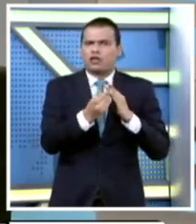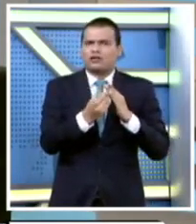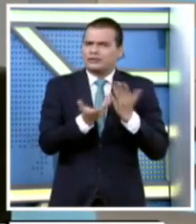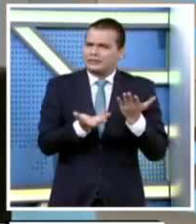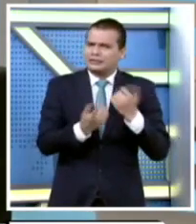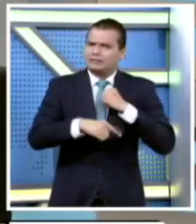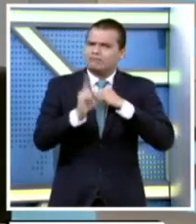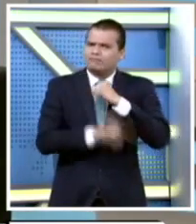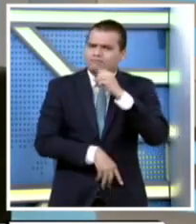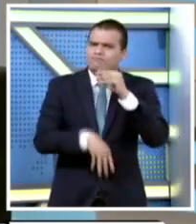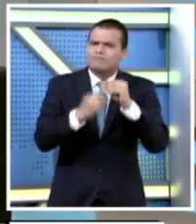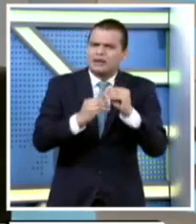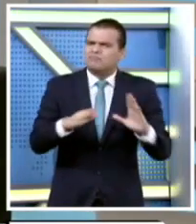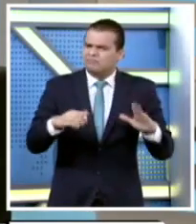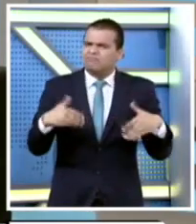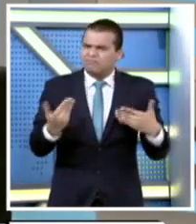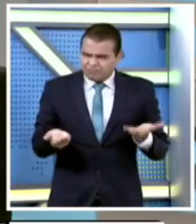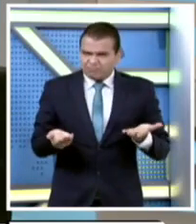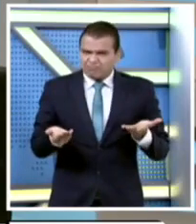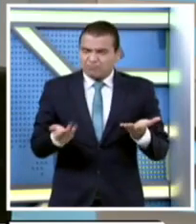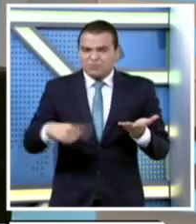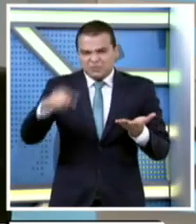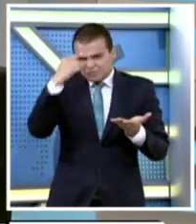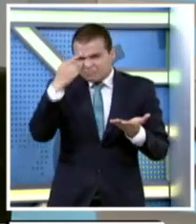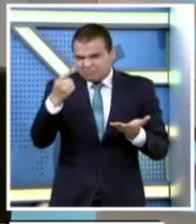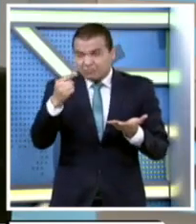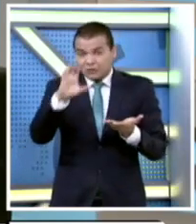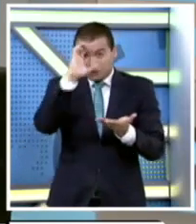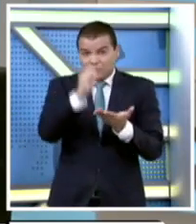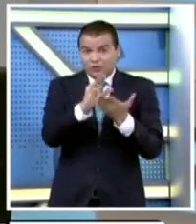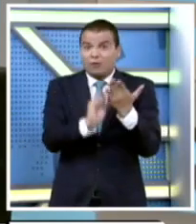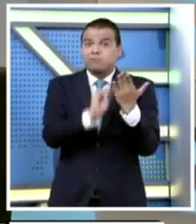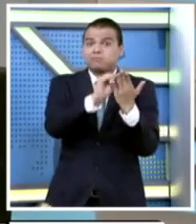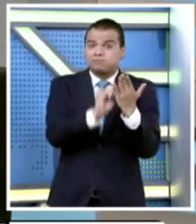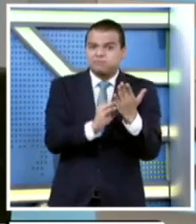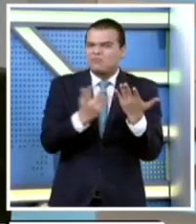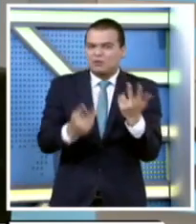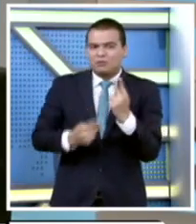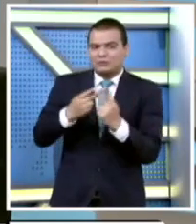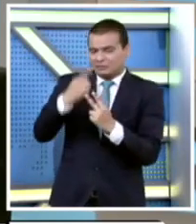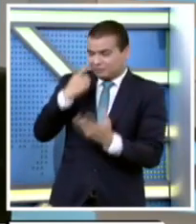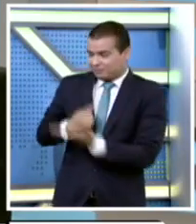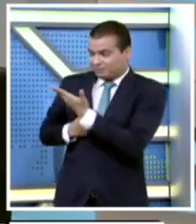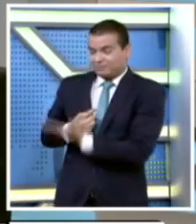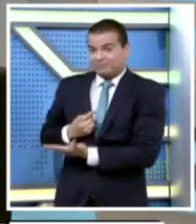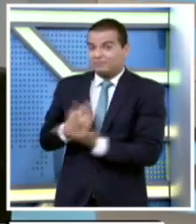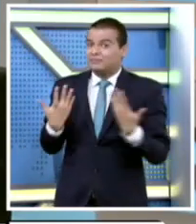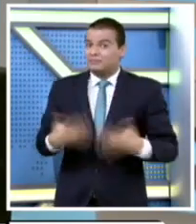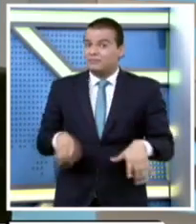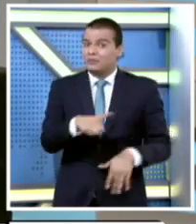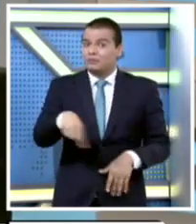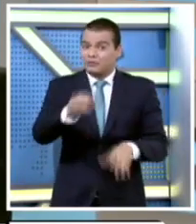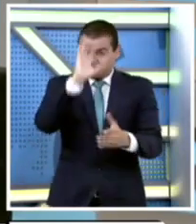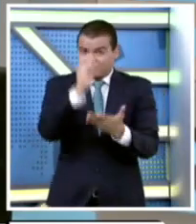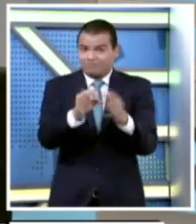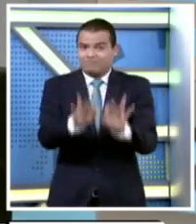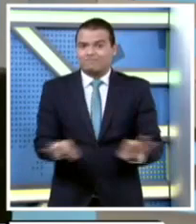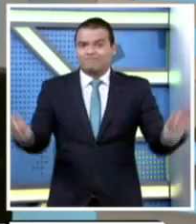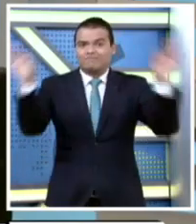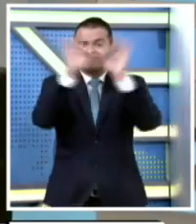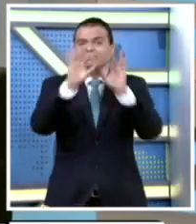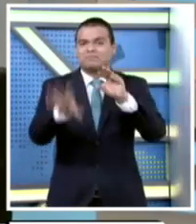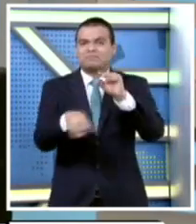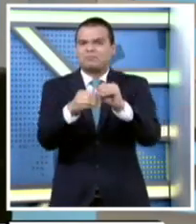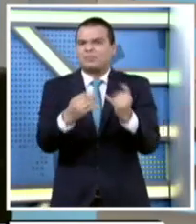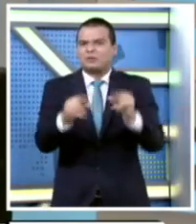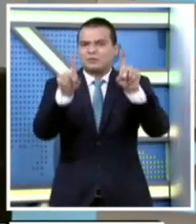diagnosticadas con coronavirus que irrespeten el aislamiento. Use la etiqueta Opino en 90 porque su opinión nos importa. Ahora los dejamos